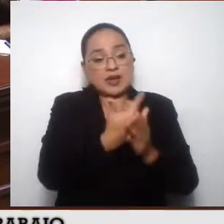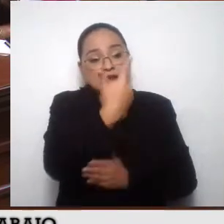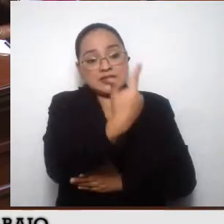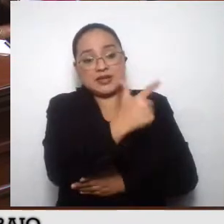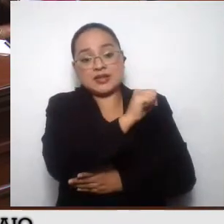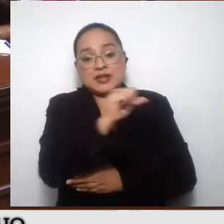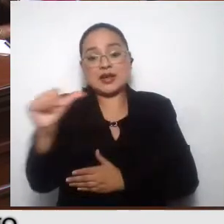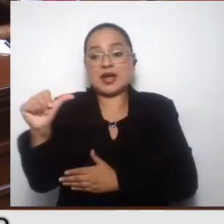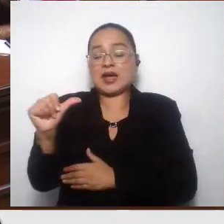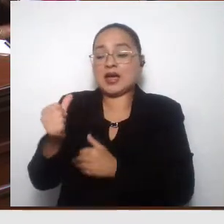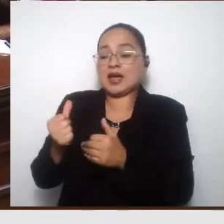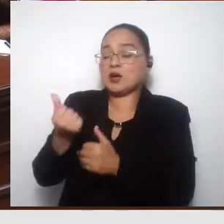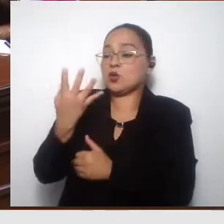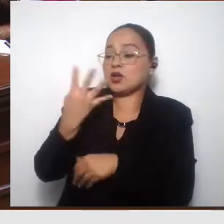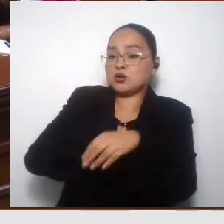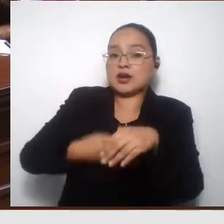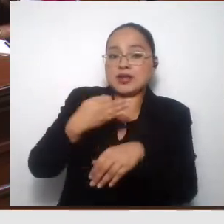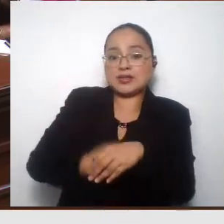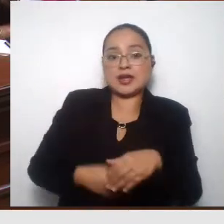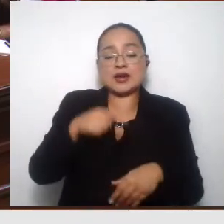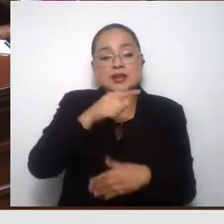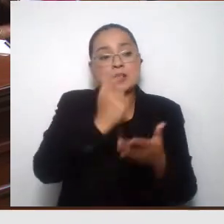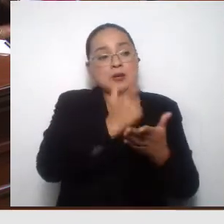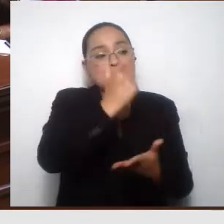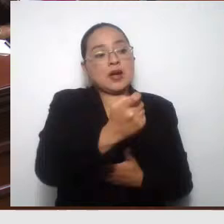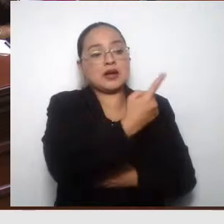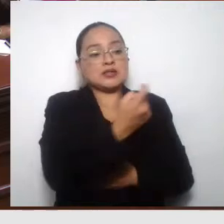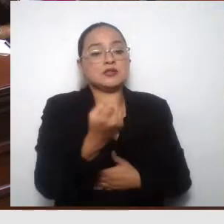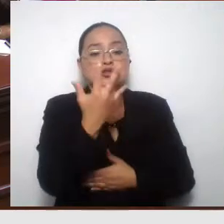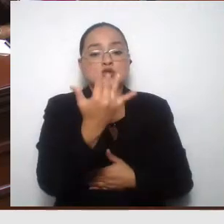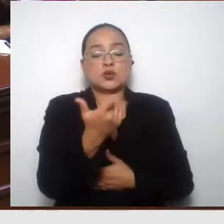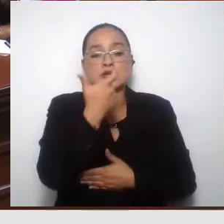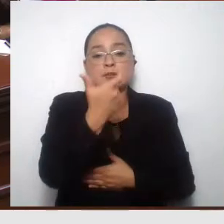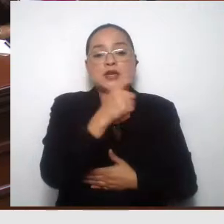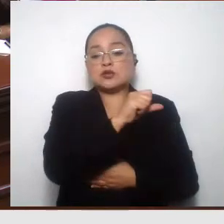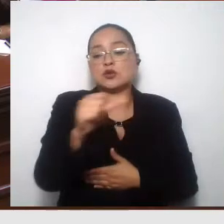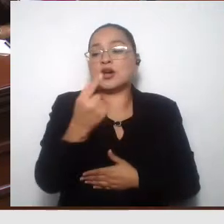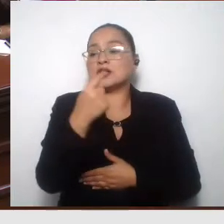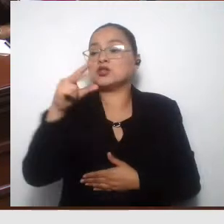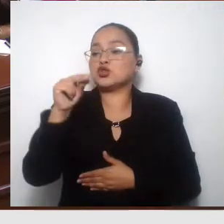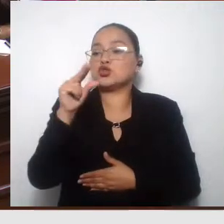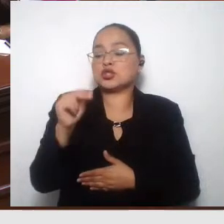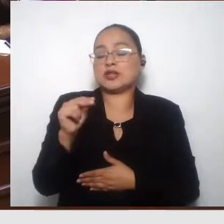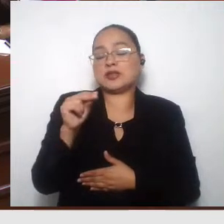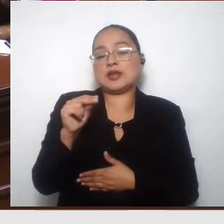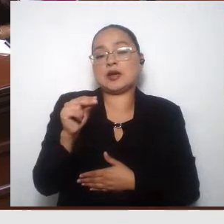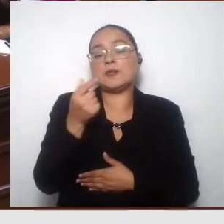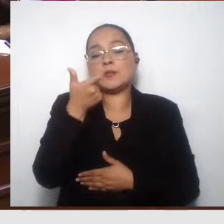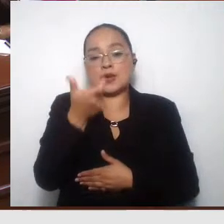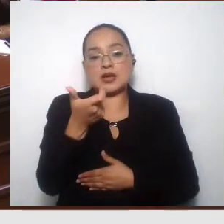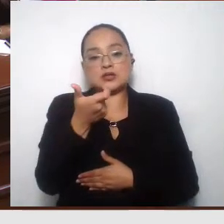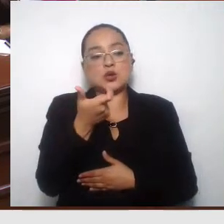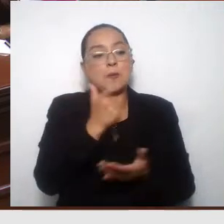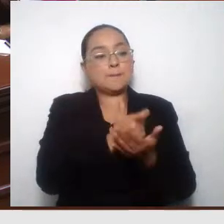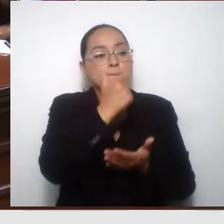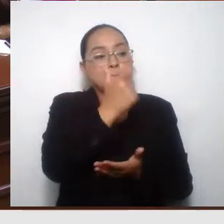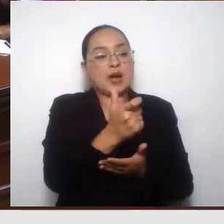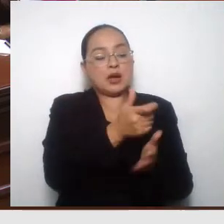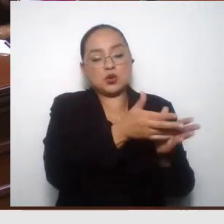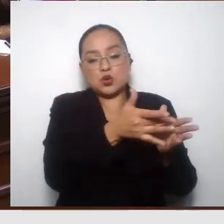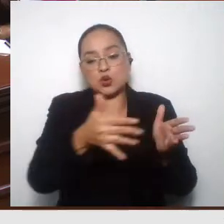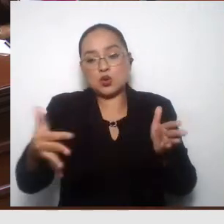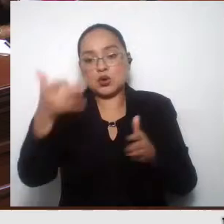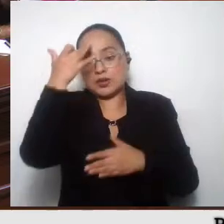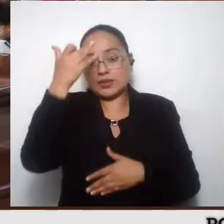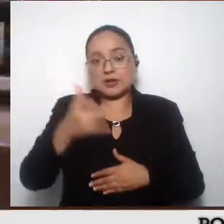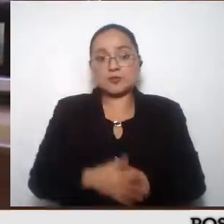las 4 de la tarde con 150 a 180 pesos máximo por jornal del trabajo.